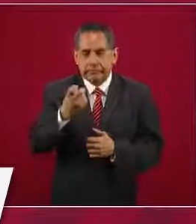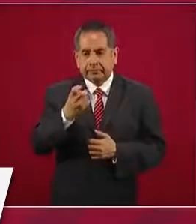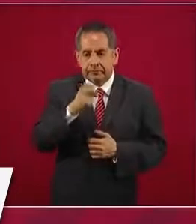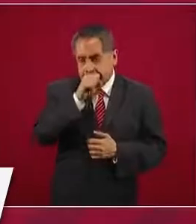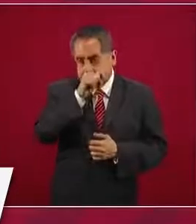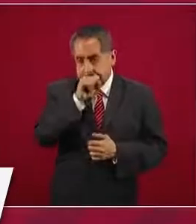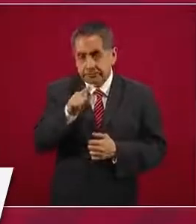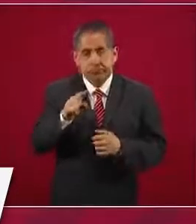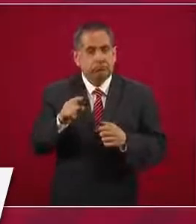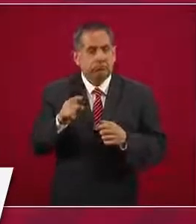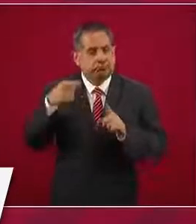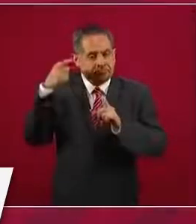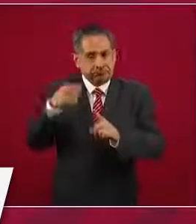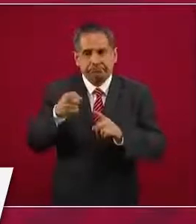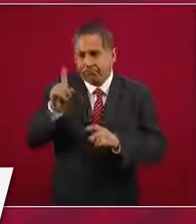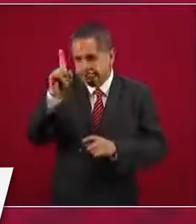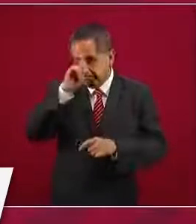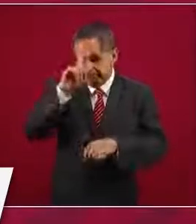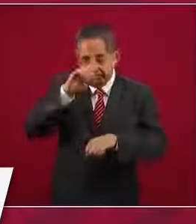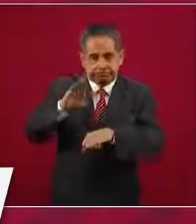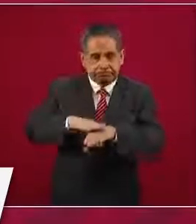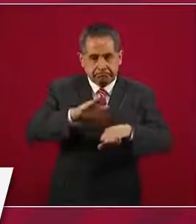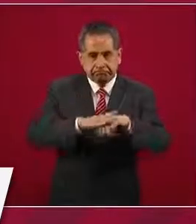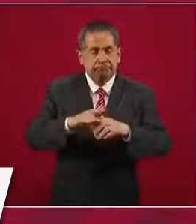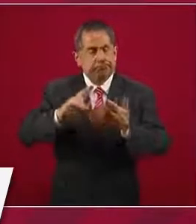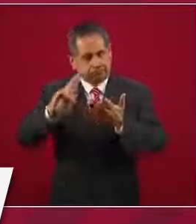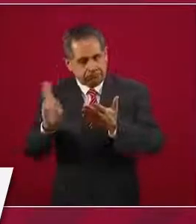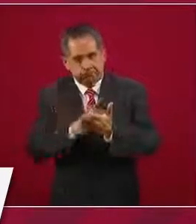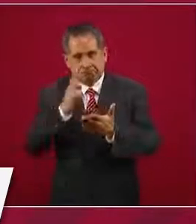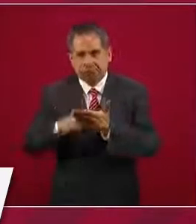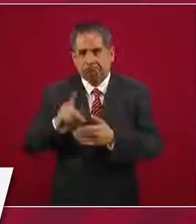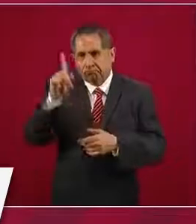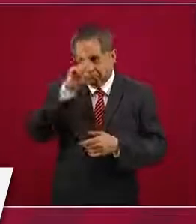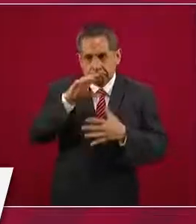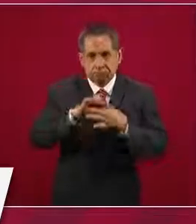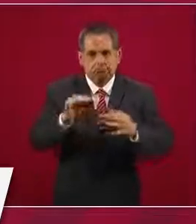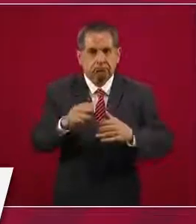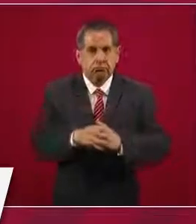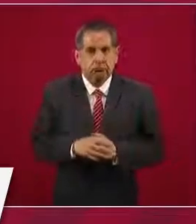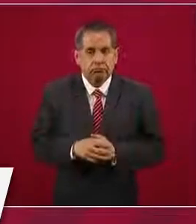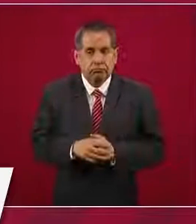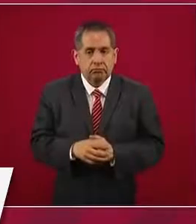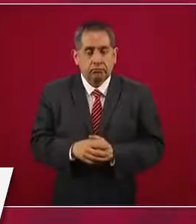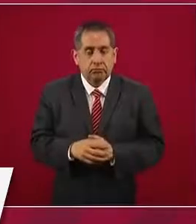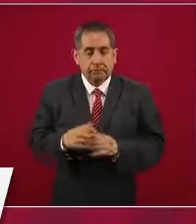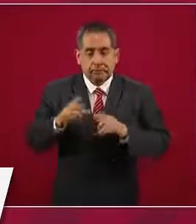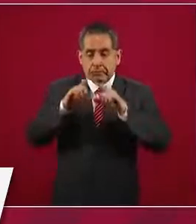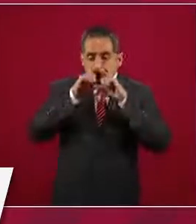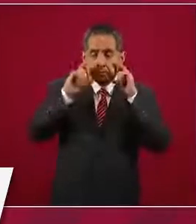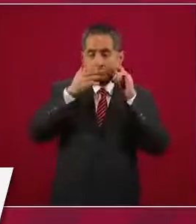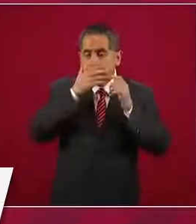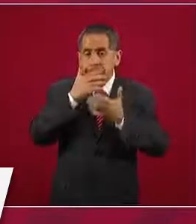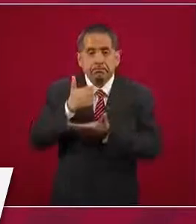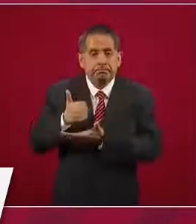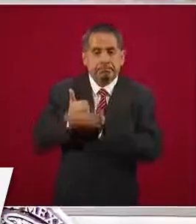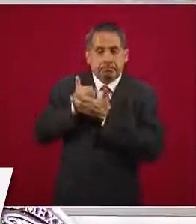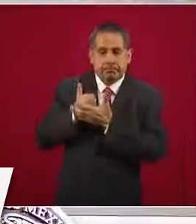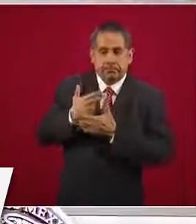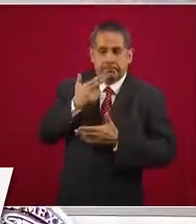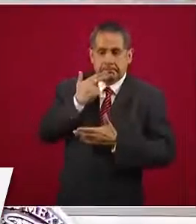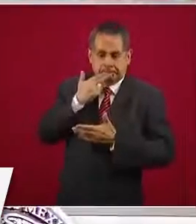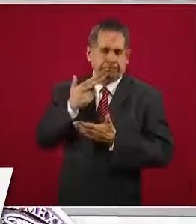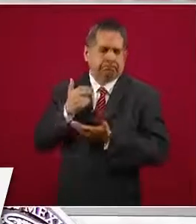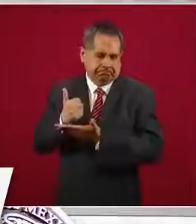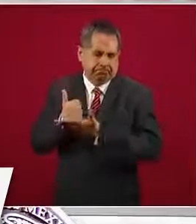en concreto la recomendación que damos la repetimos nuevamente es el cubrebocas es una auxiliar es un